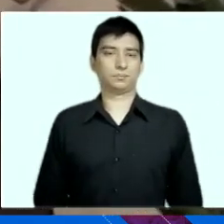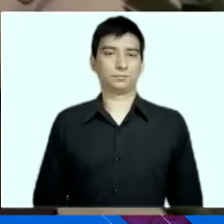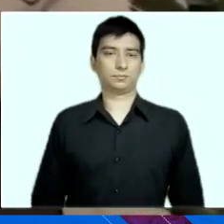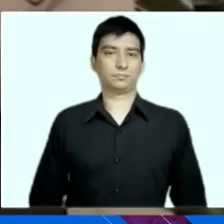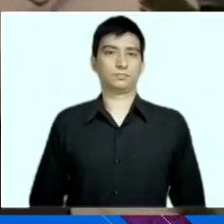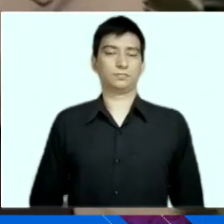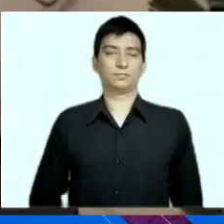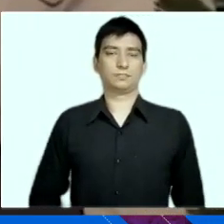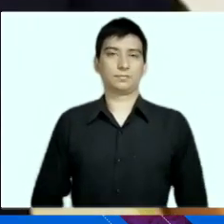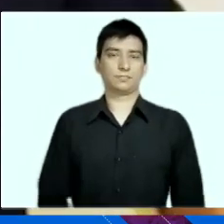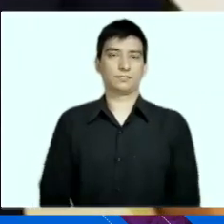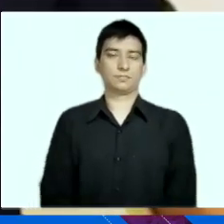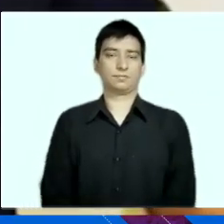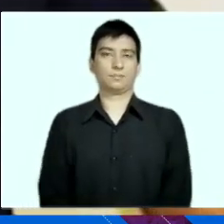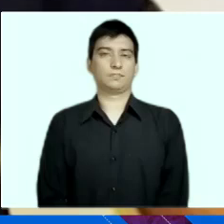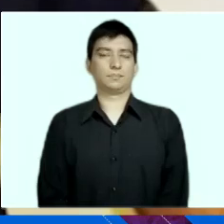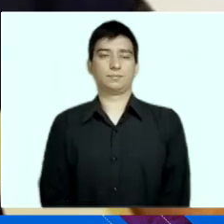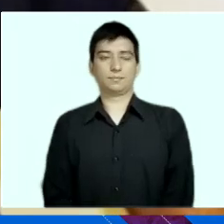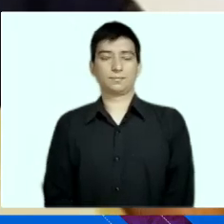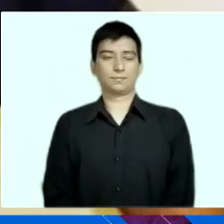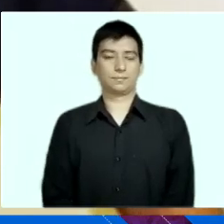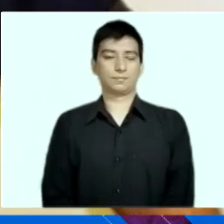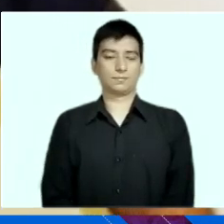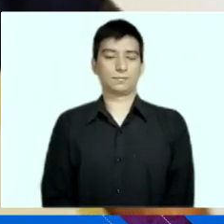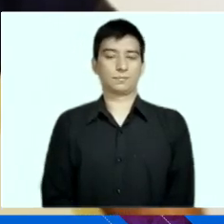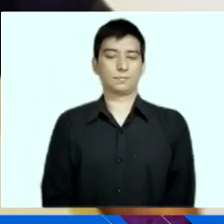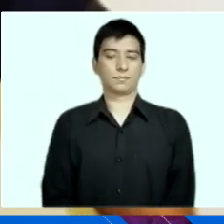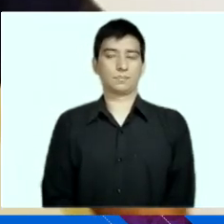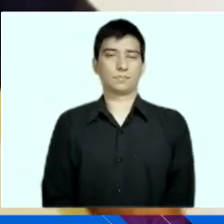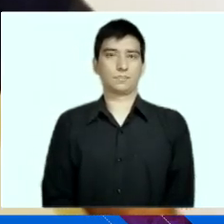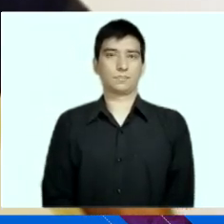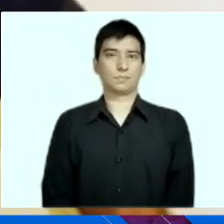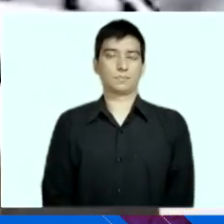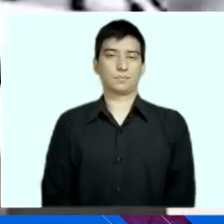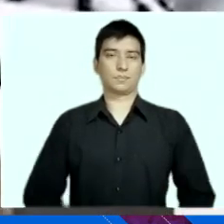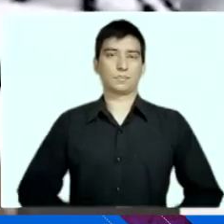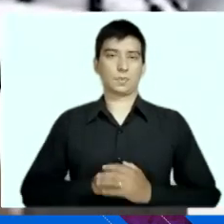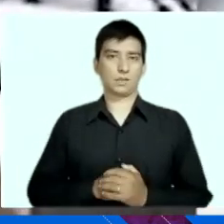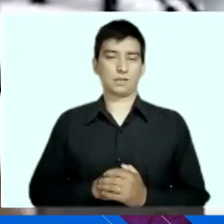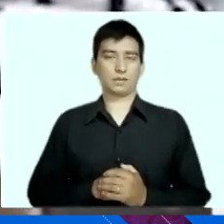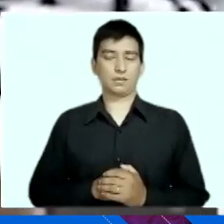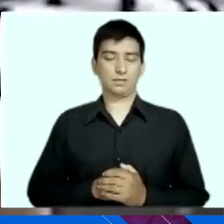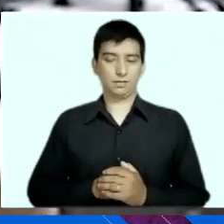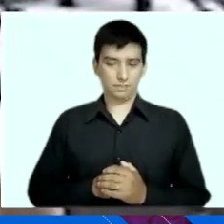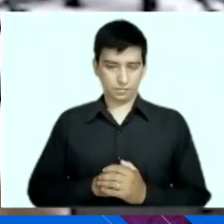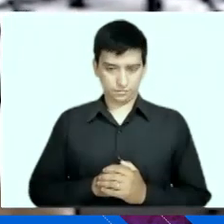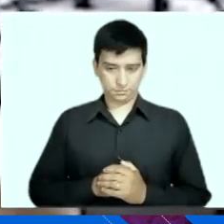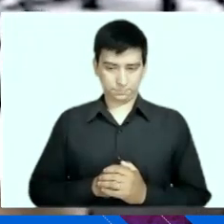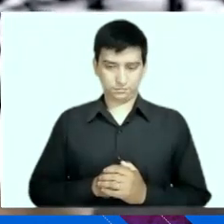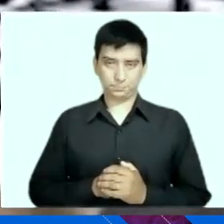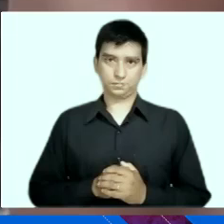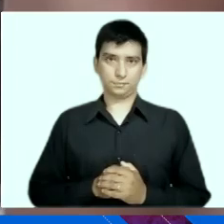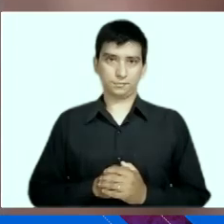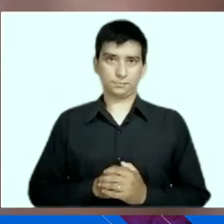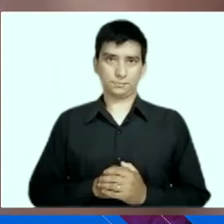desordenado, llevé una vida muy desenfrenada desde muy joven. Formé parte de la Barra Brava del Olimpia